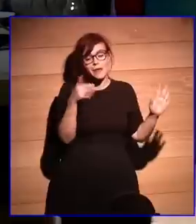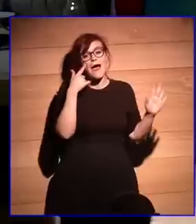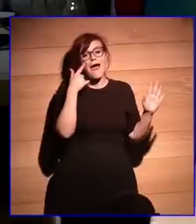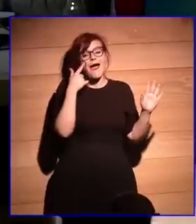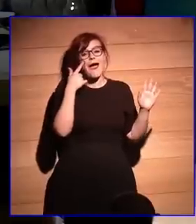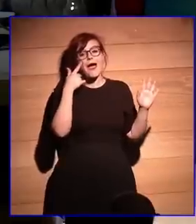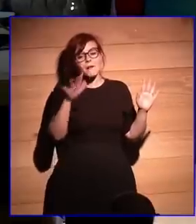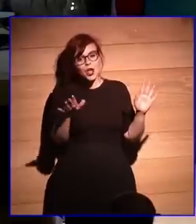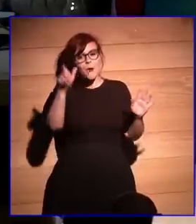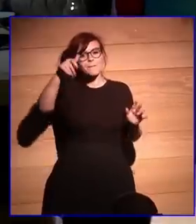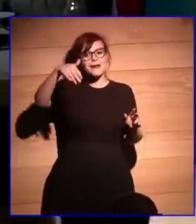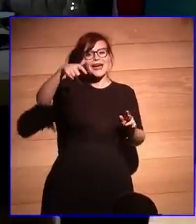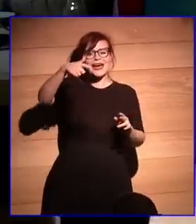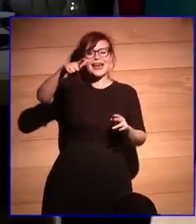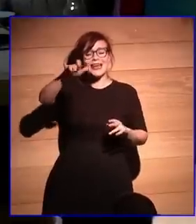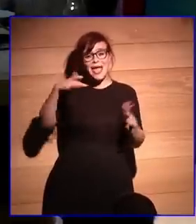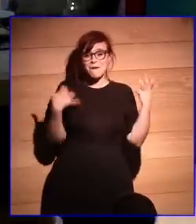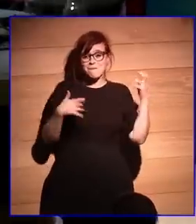es un malo. Mengele y sus mariachis.